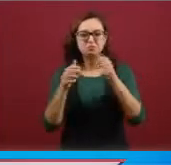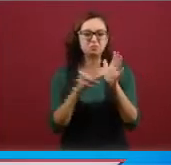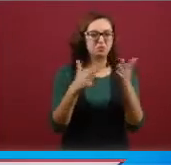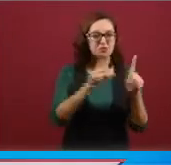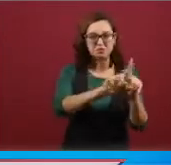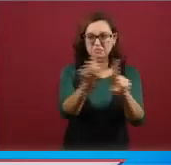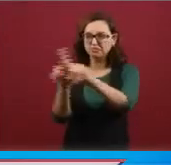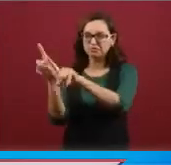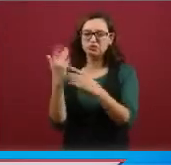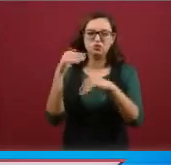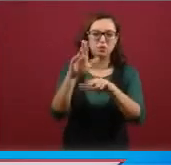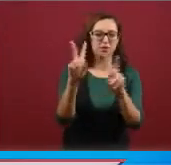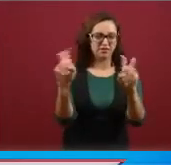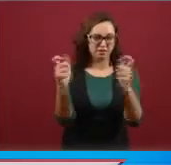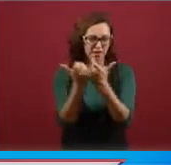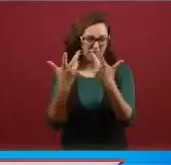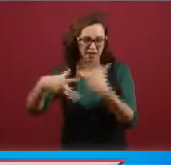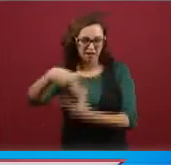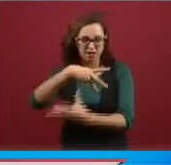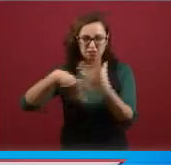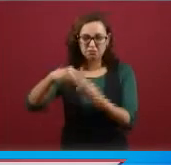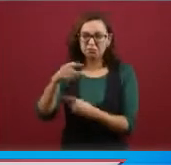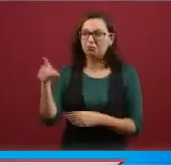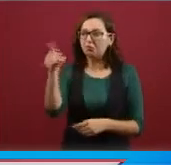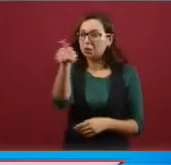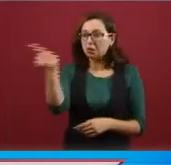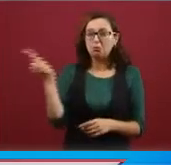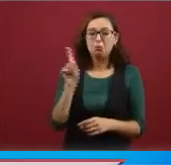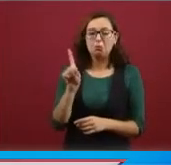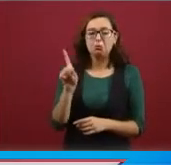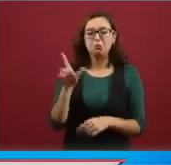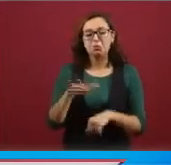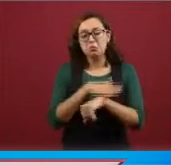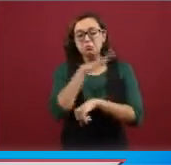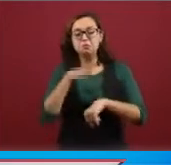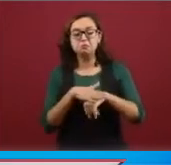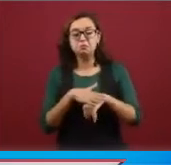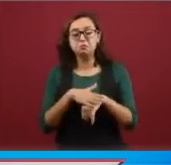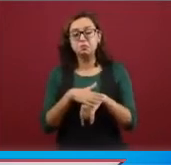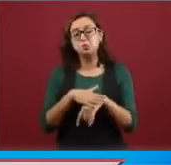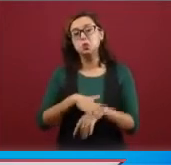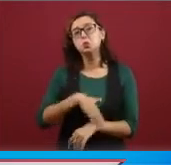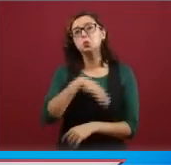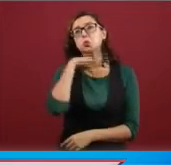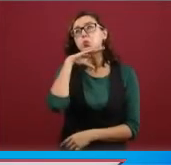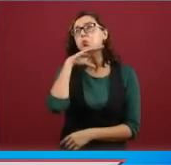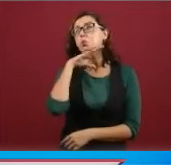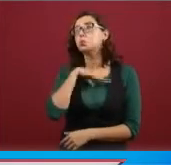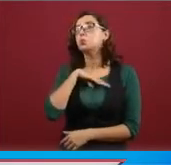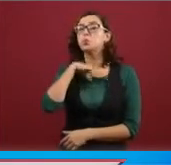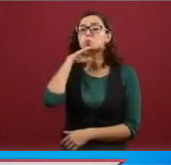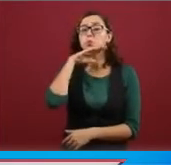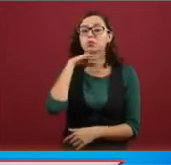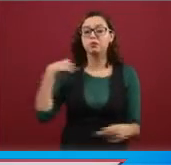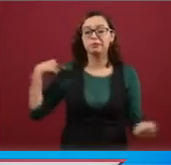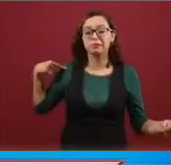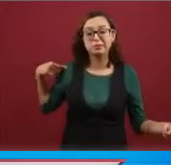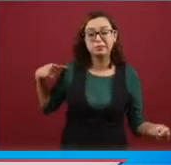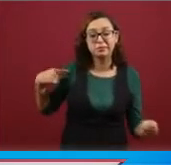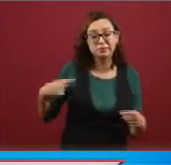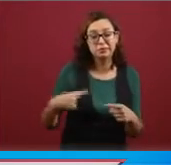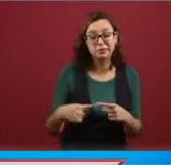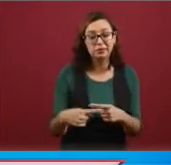Calificadoras y Pemex. No vieron nada, se quedaron callados cuando estaban